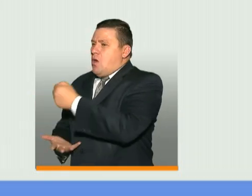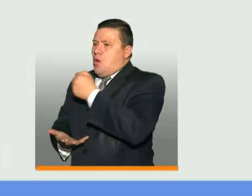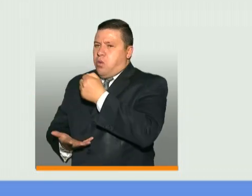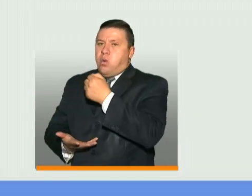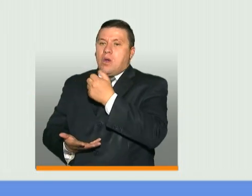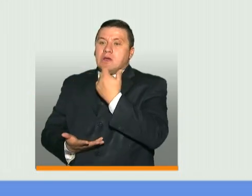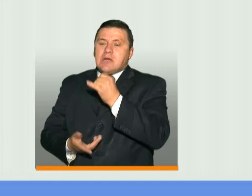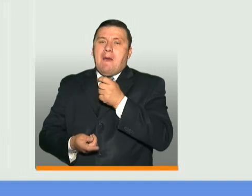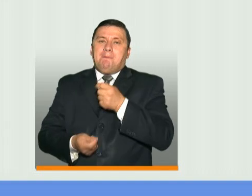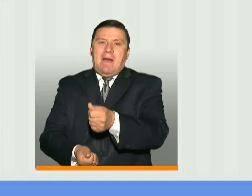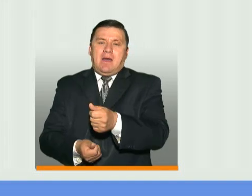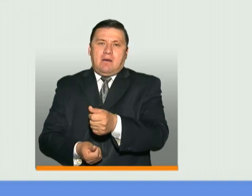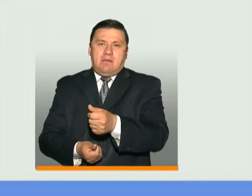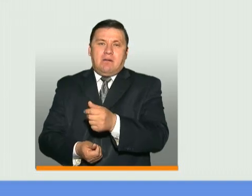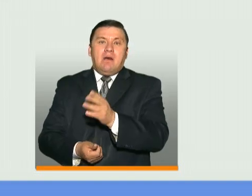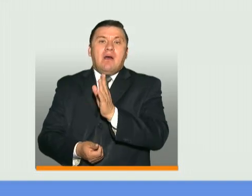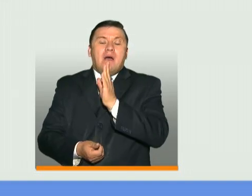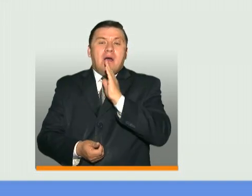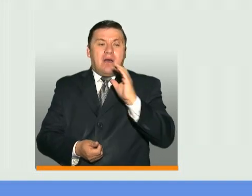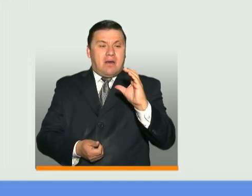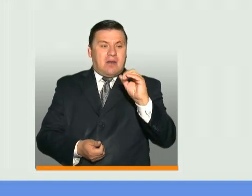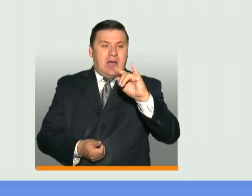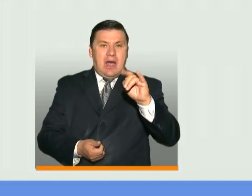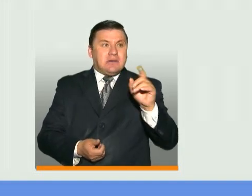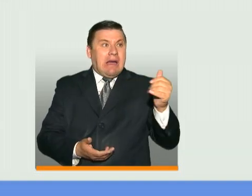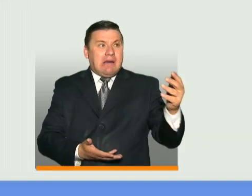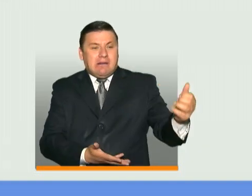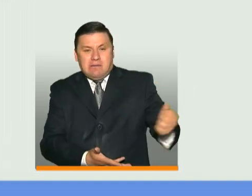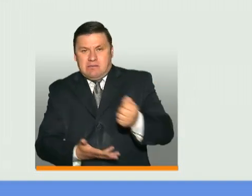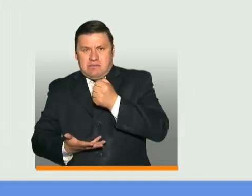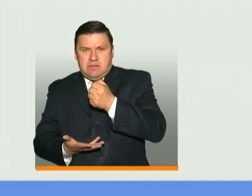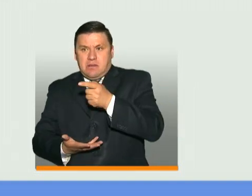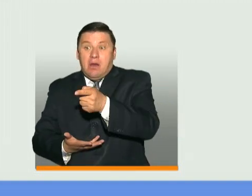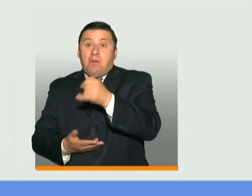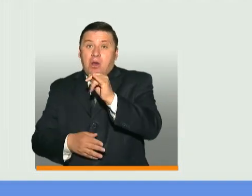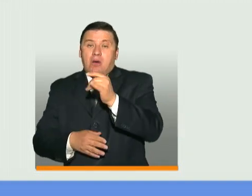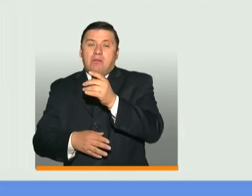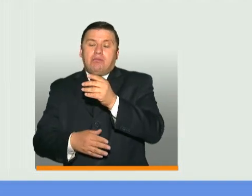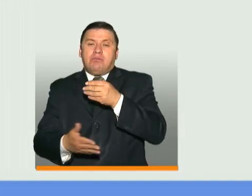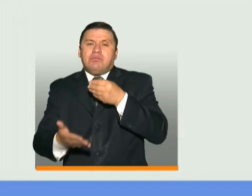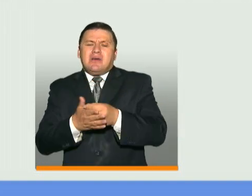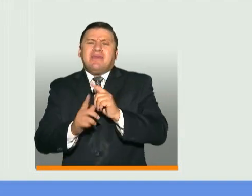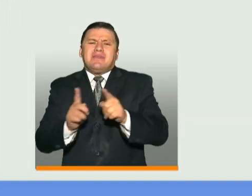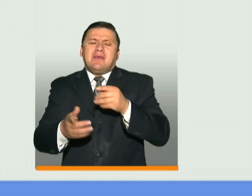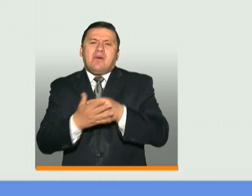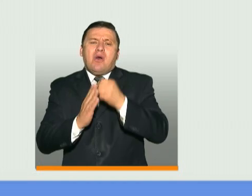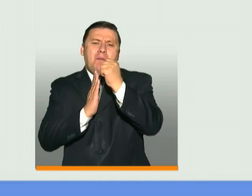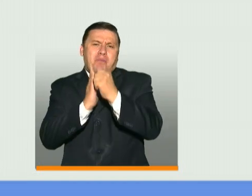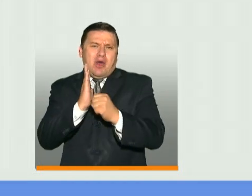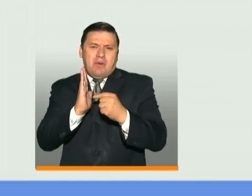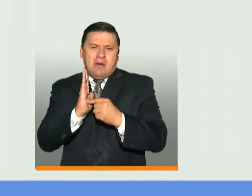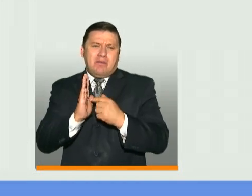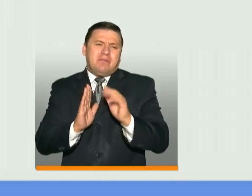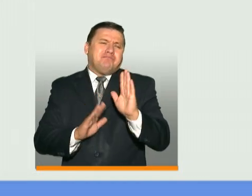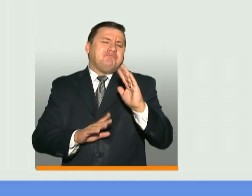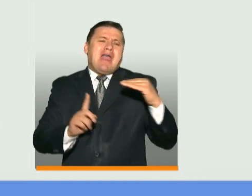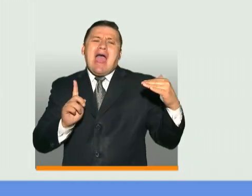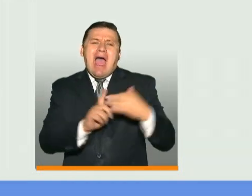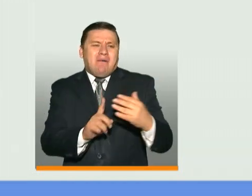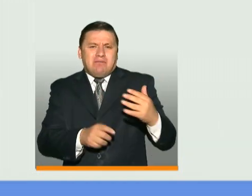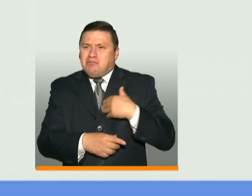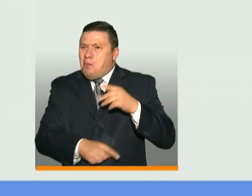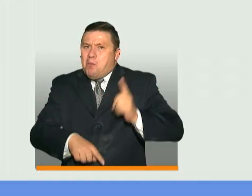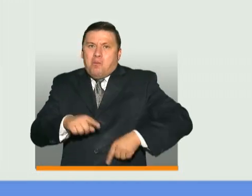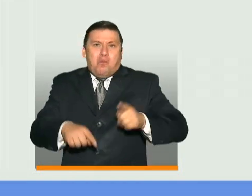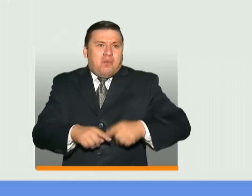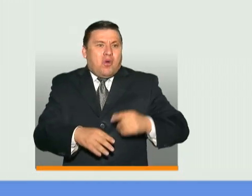que con los recursos de las propias cajas habilitarlos a que utilicen los diferentes programas que por efecto de la pandemia